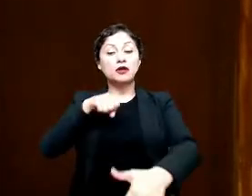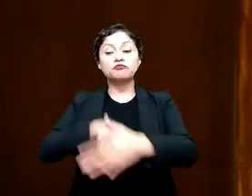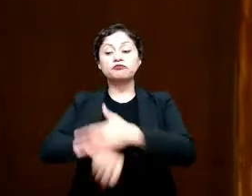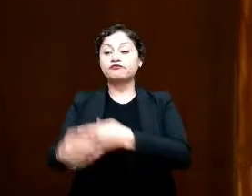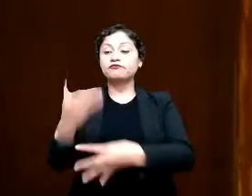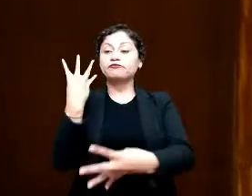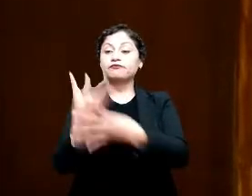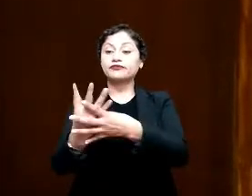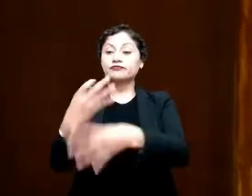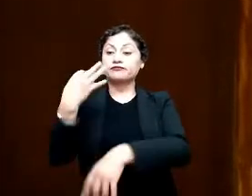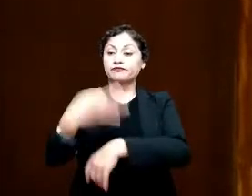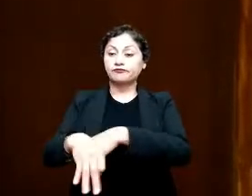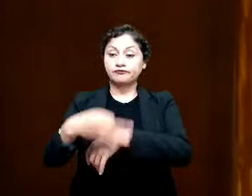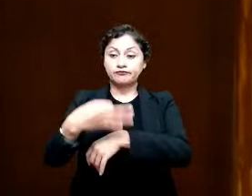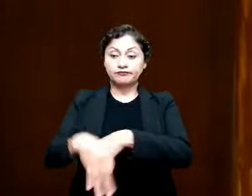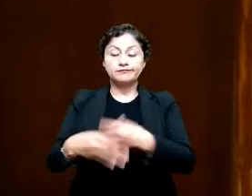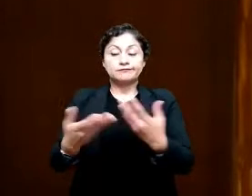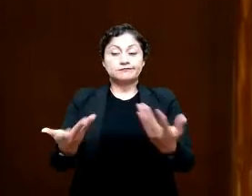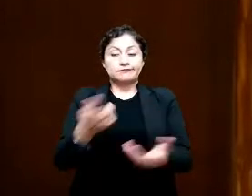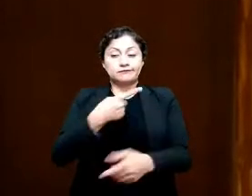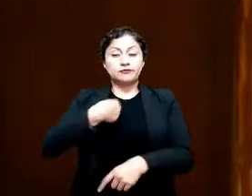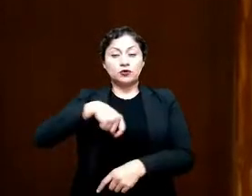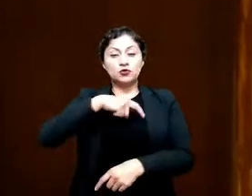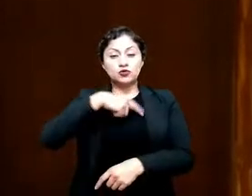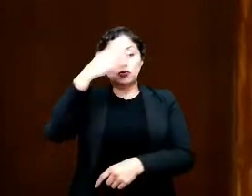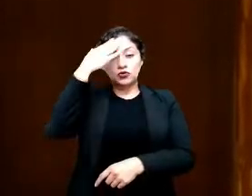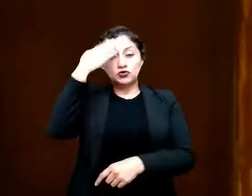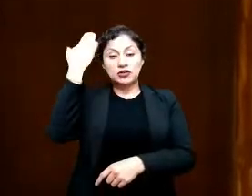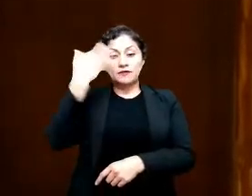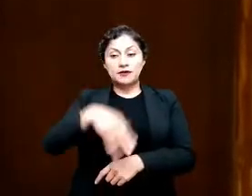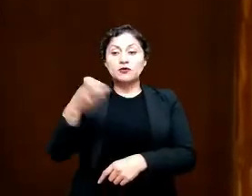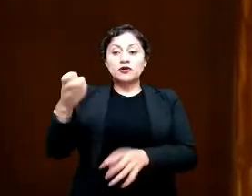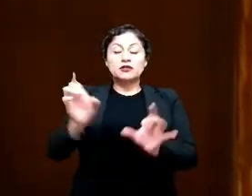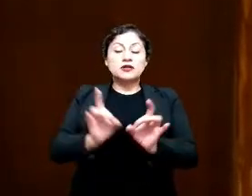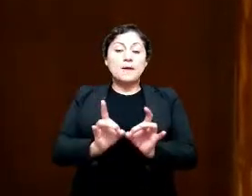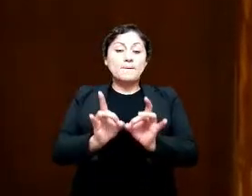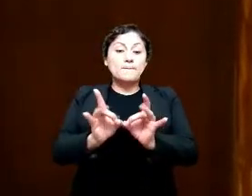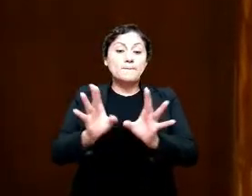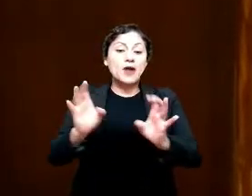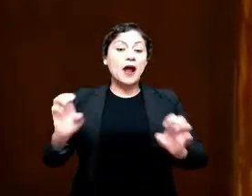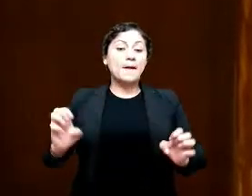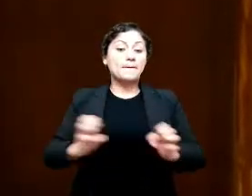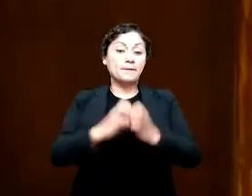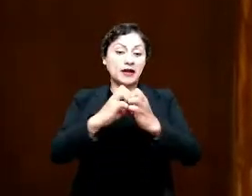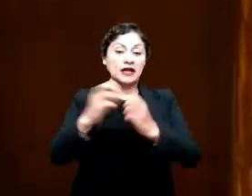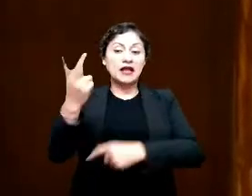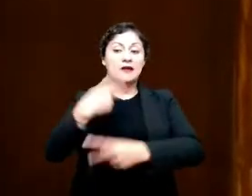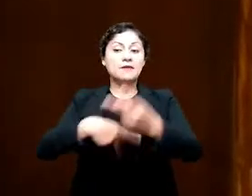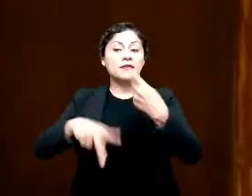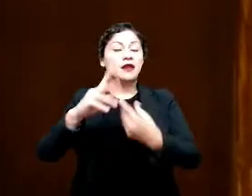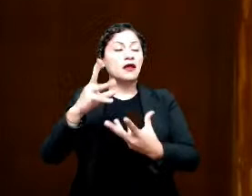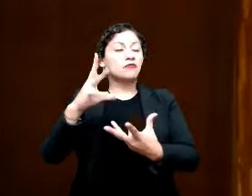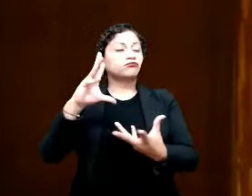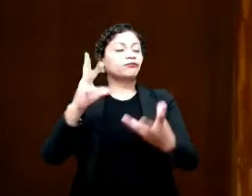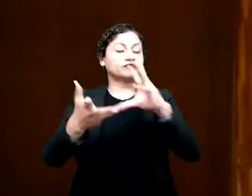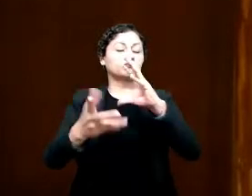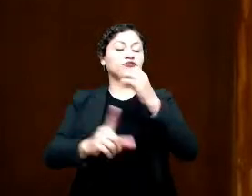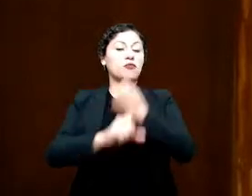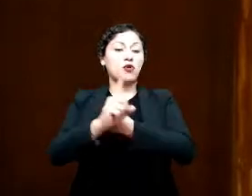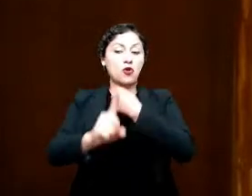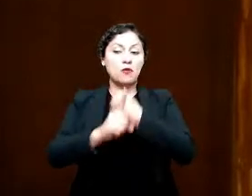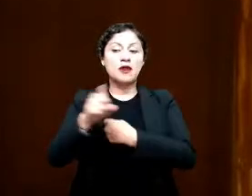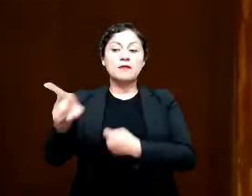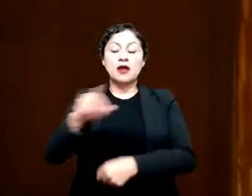preventiva. Sabemos que esta situación ha detonado en diversos conflictos, como la toma de Palacio